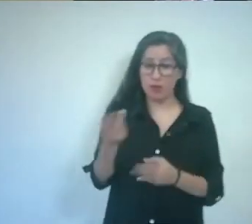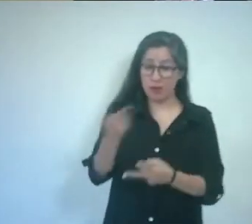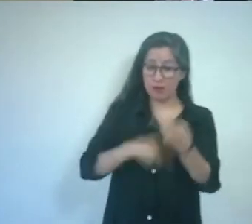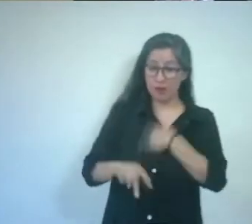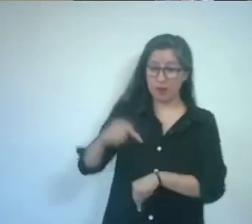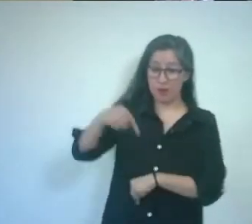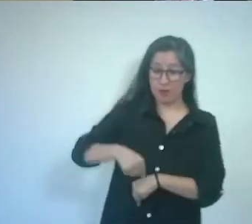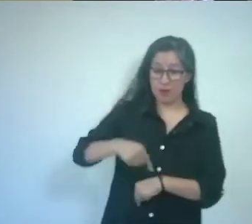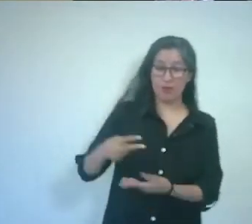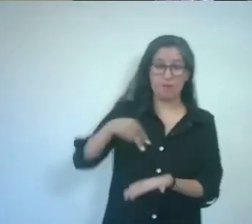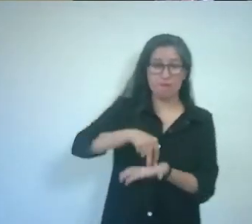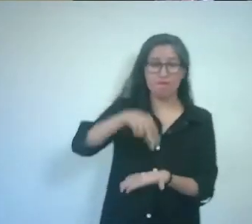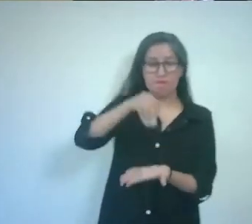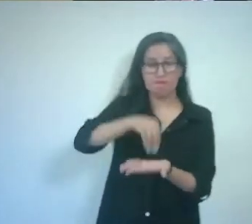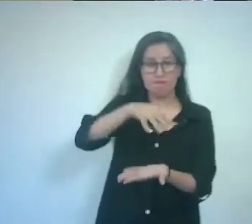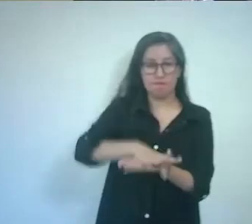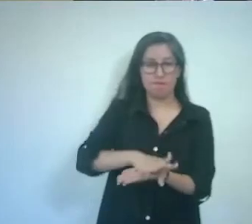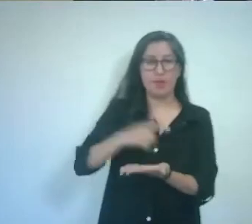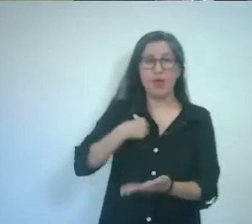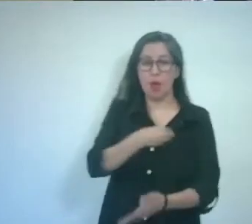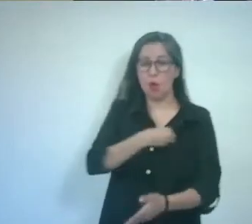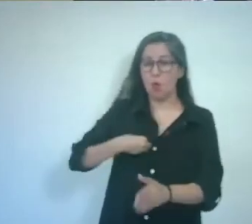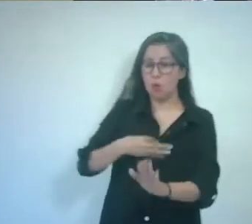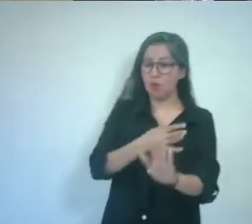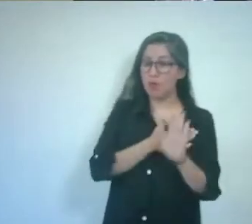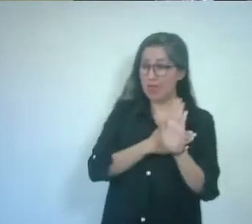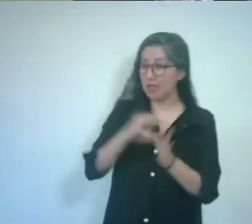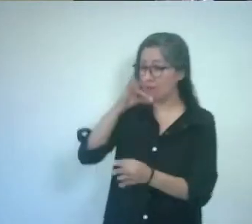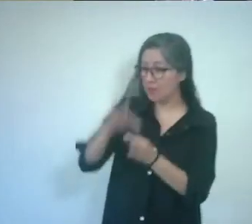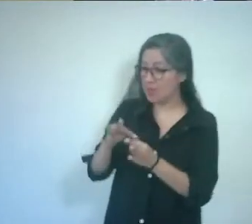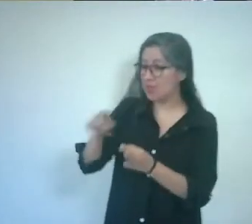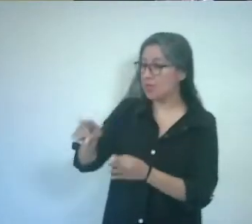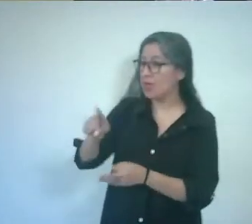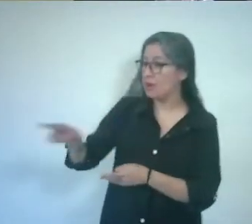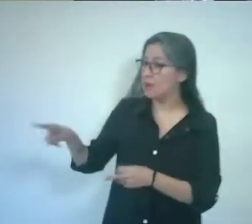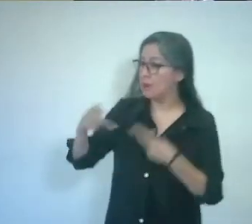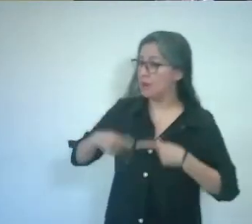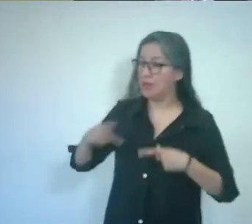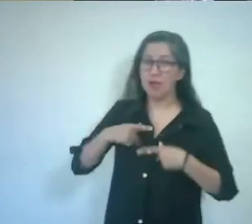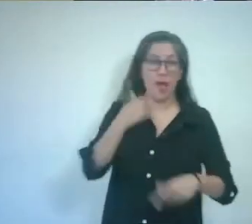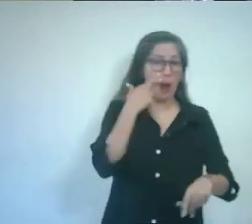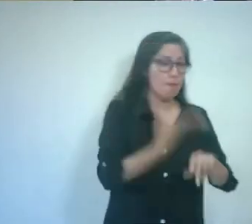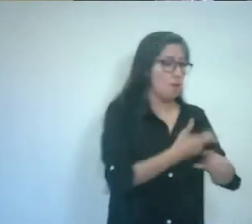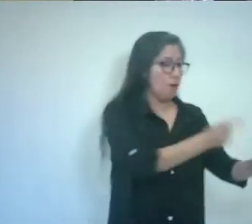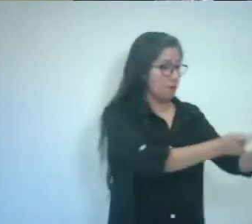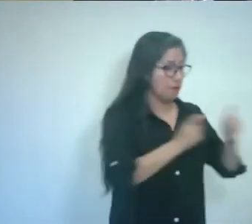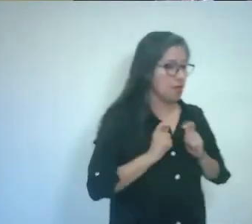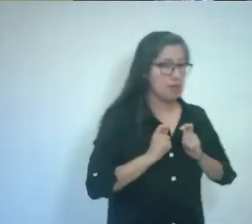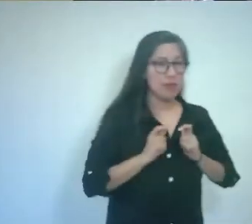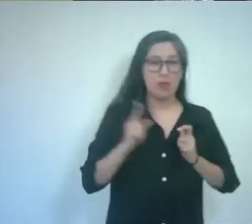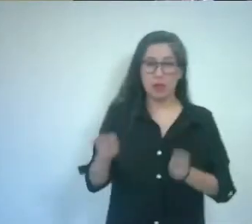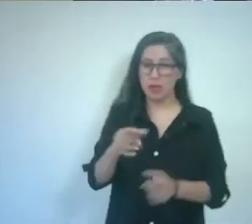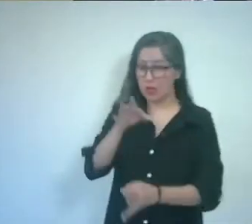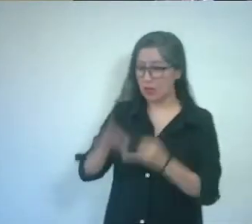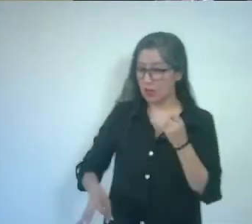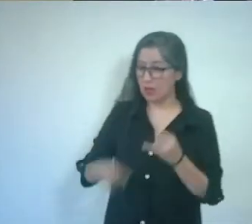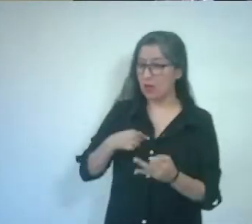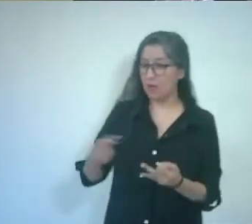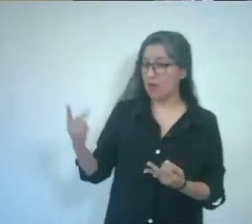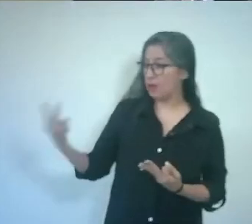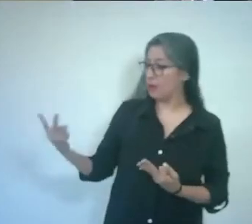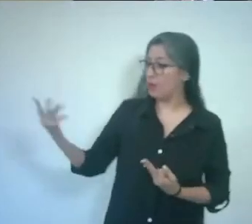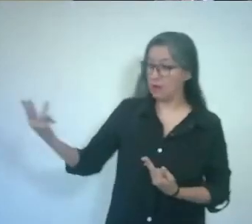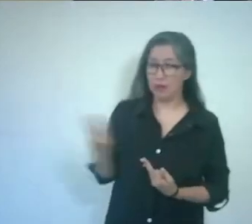cita cumpliendo a la ciudadanía, al encargo que nos es encomendado, encargo que por última ocasión Adán, Zelandia y